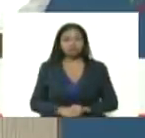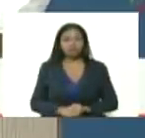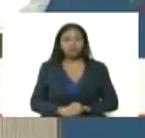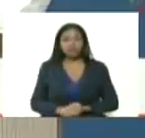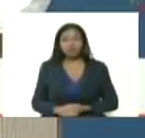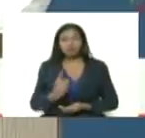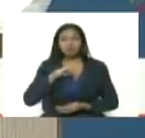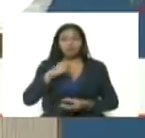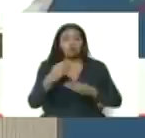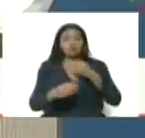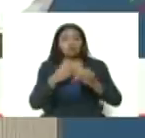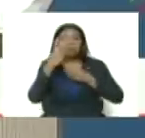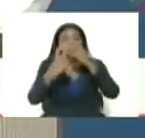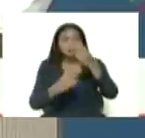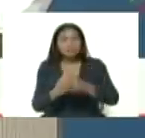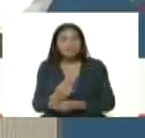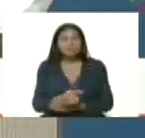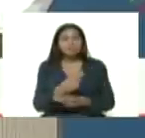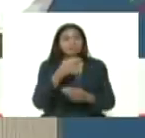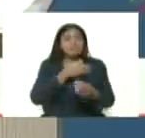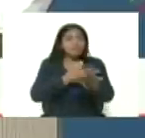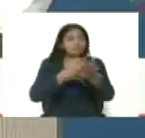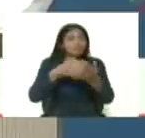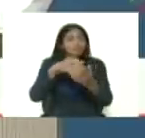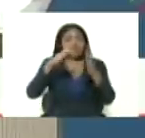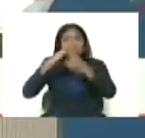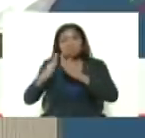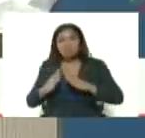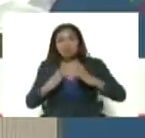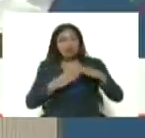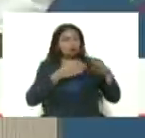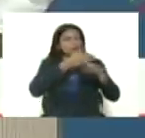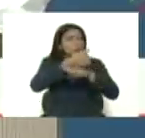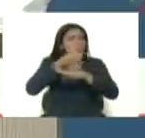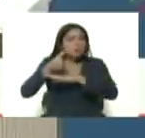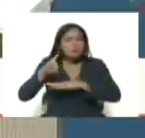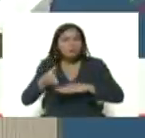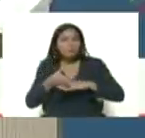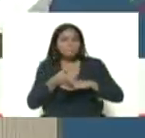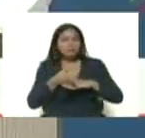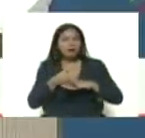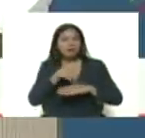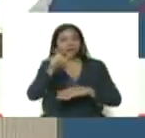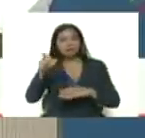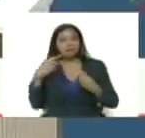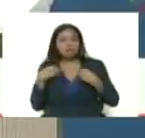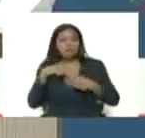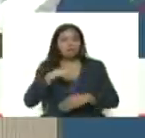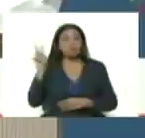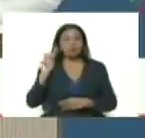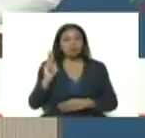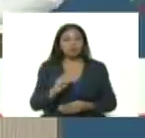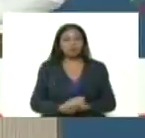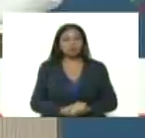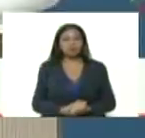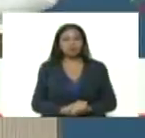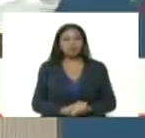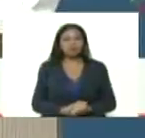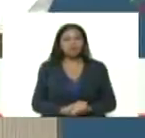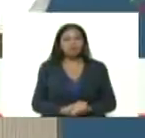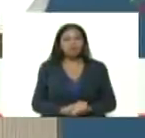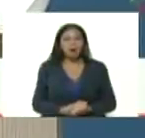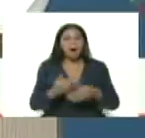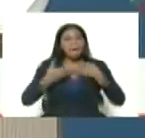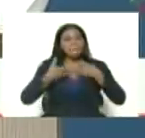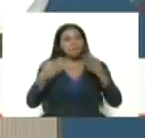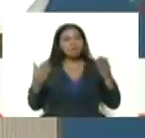que nos ha hecho visitar cientos de miles de casas de ciudadanos y ciudadanas venezolanas, más la